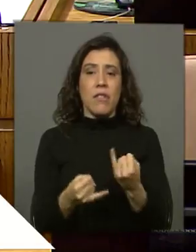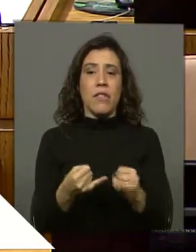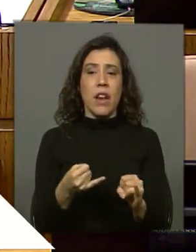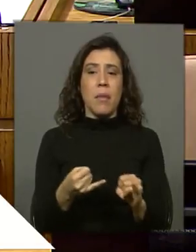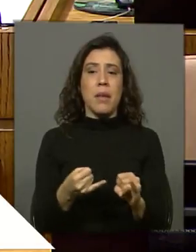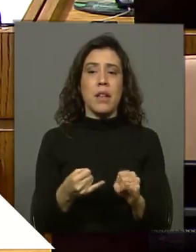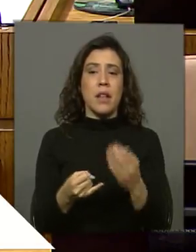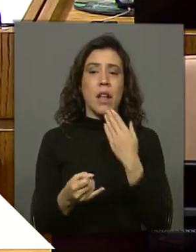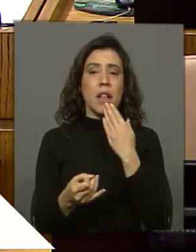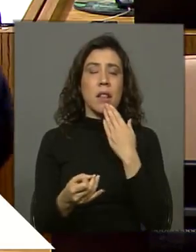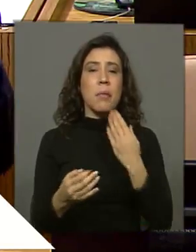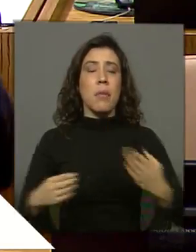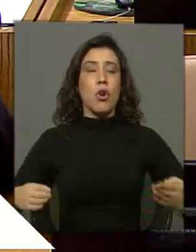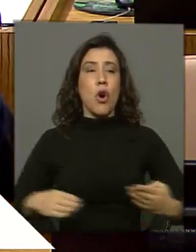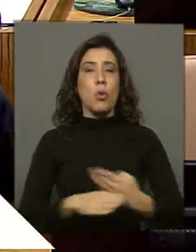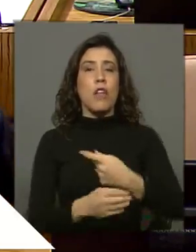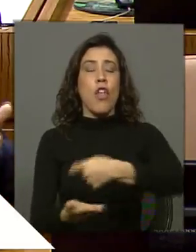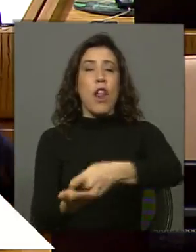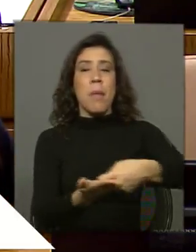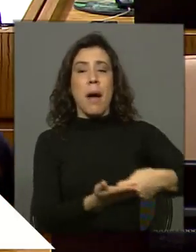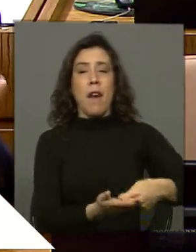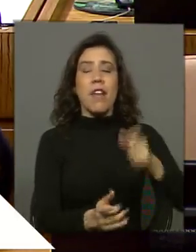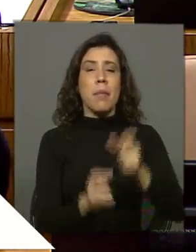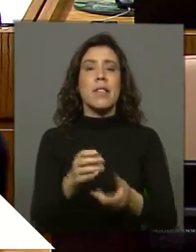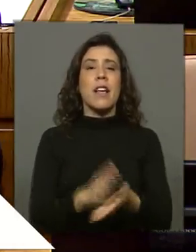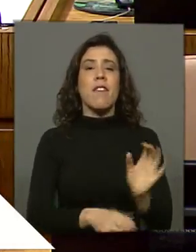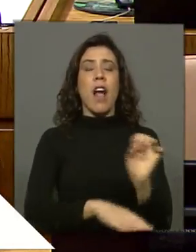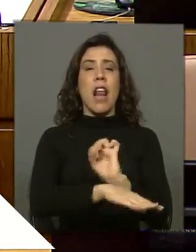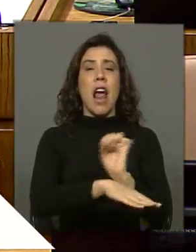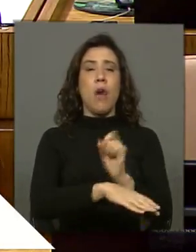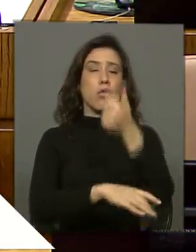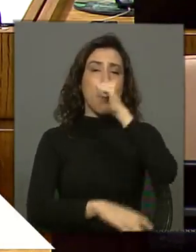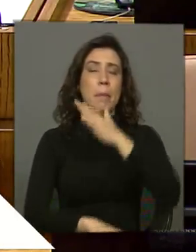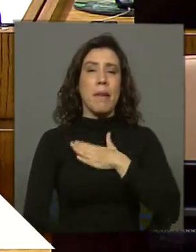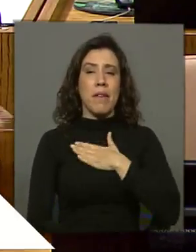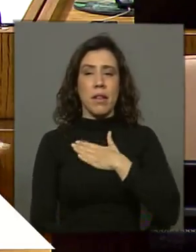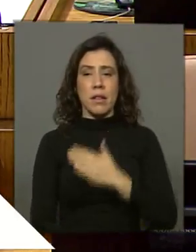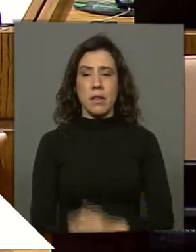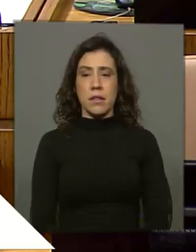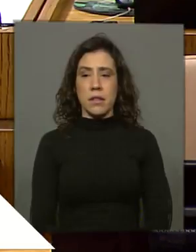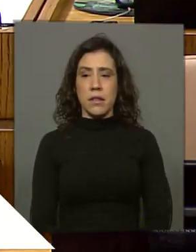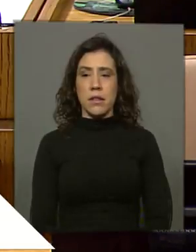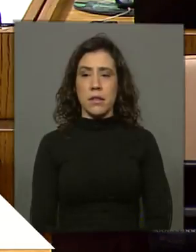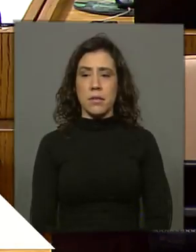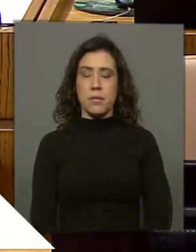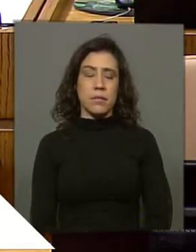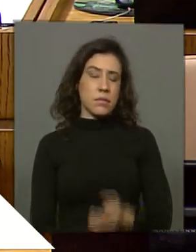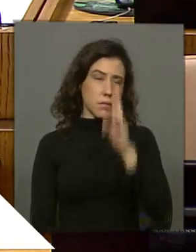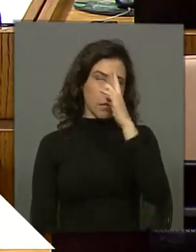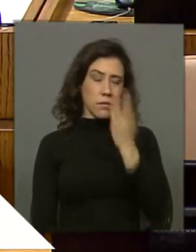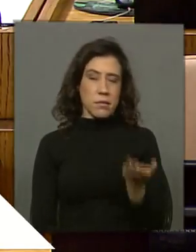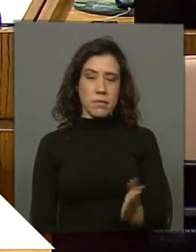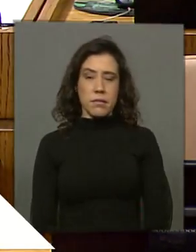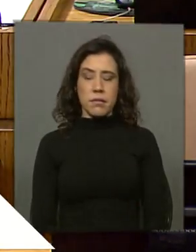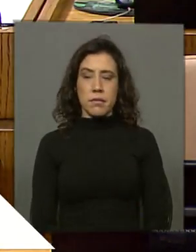también por hacer un subsidio cruzado a aquellas personas que iban en su transporte privado vaya paradoja entonces